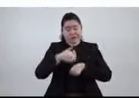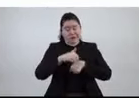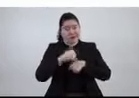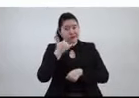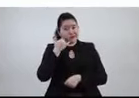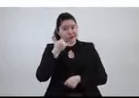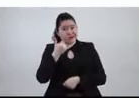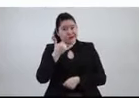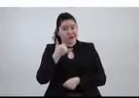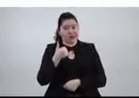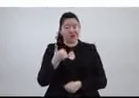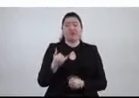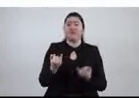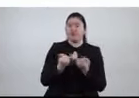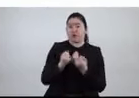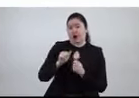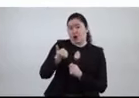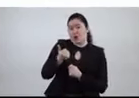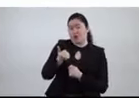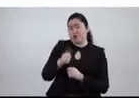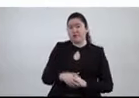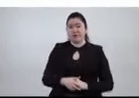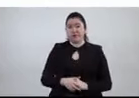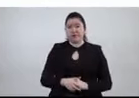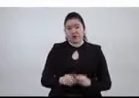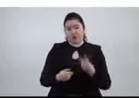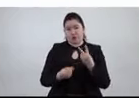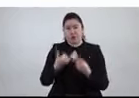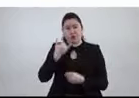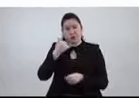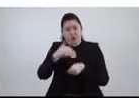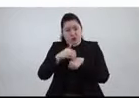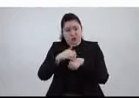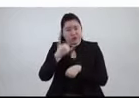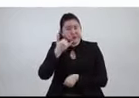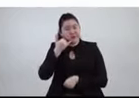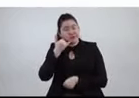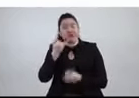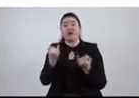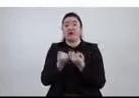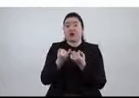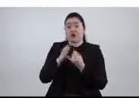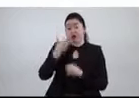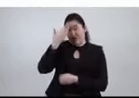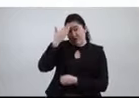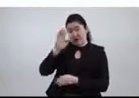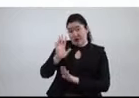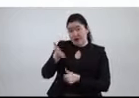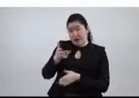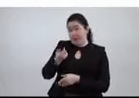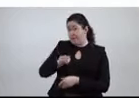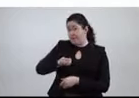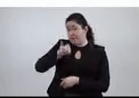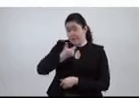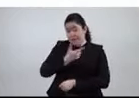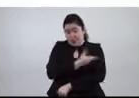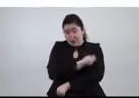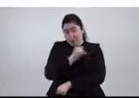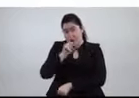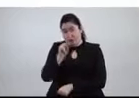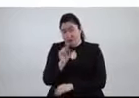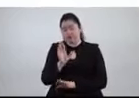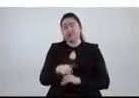y otro más de respaldo, y si ya se recibió la primera dosis de la vacuna. Tan pronto